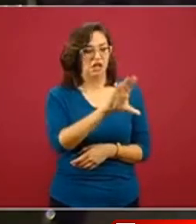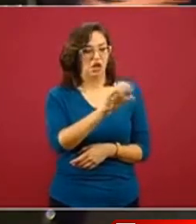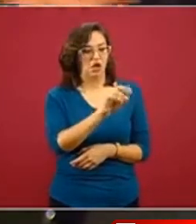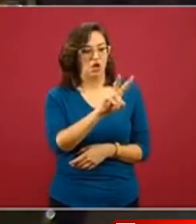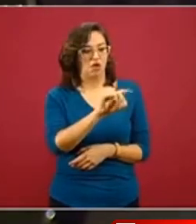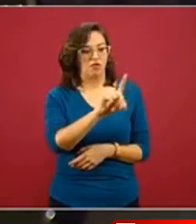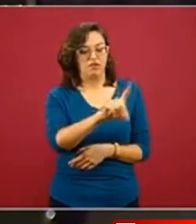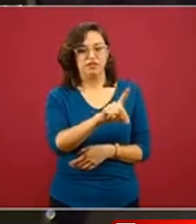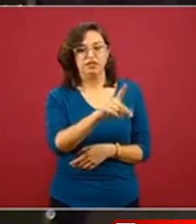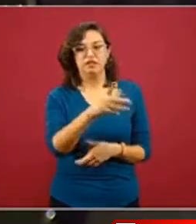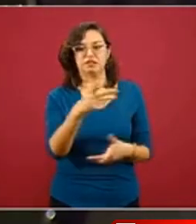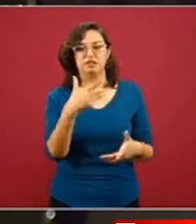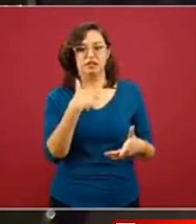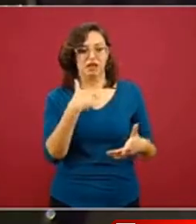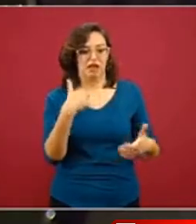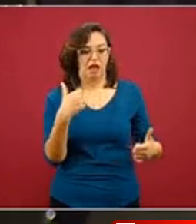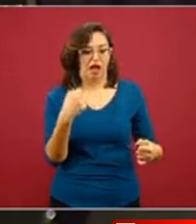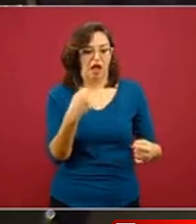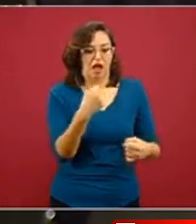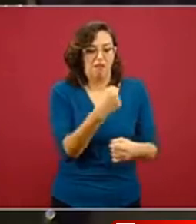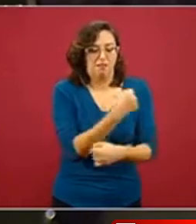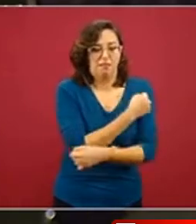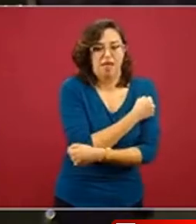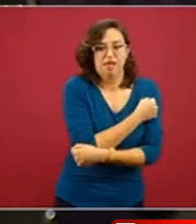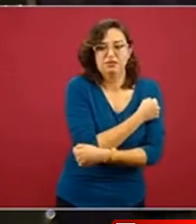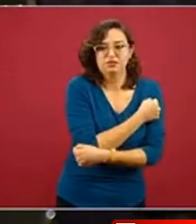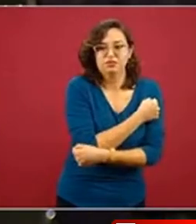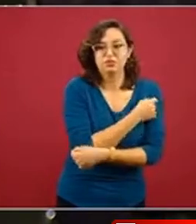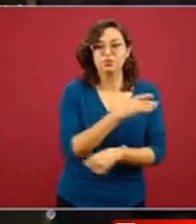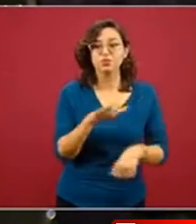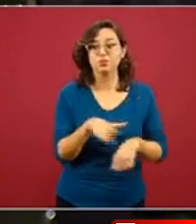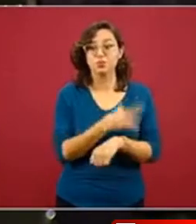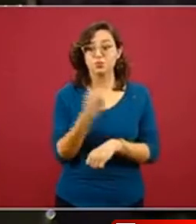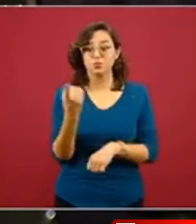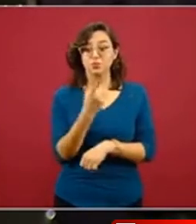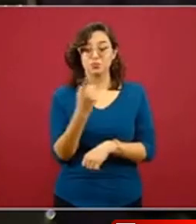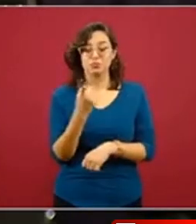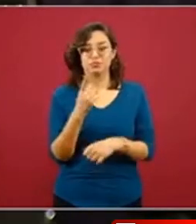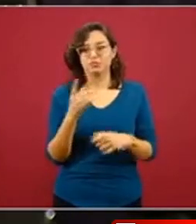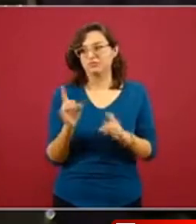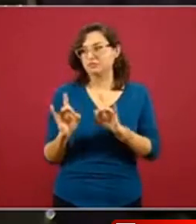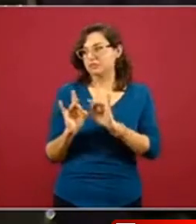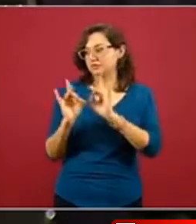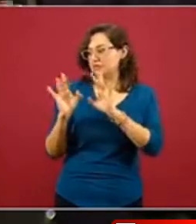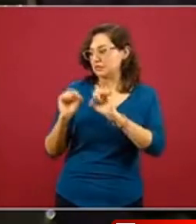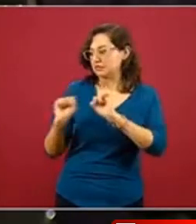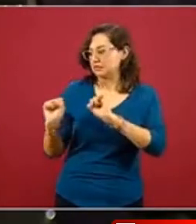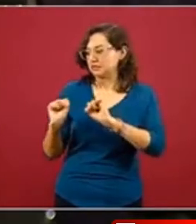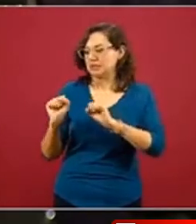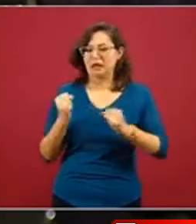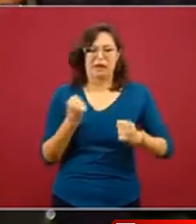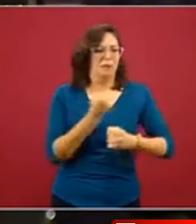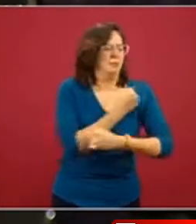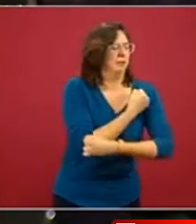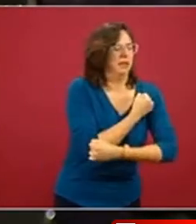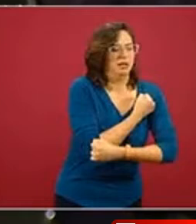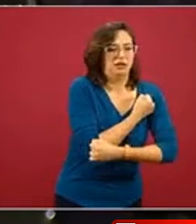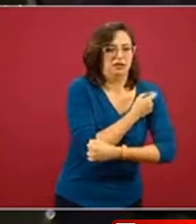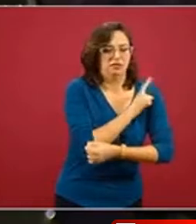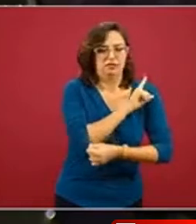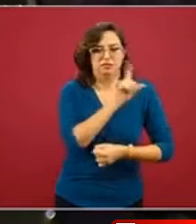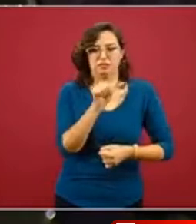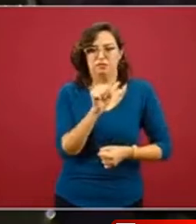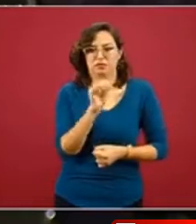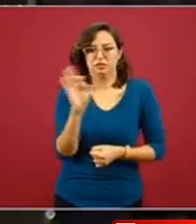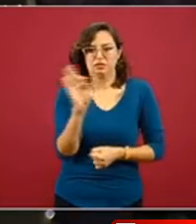y ya después, yo estoy en riesgo de haberme contagiado de COVID. No sé si esto pudiera haber pasado en